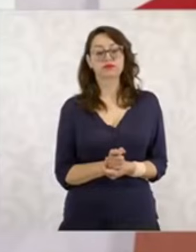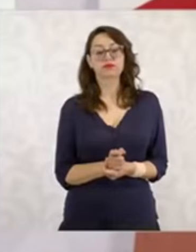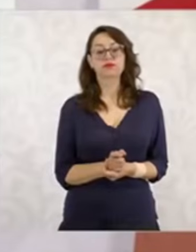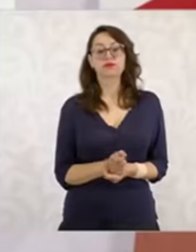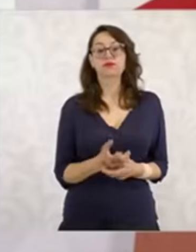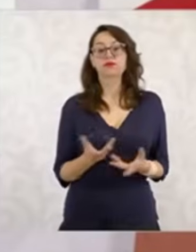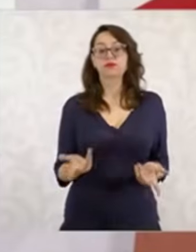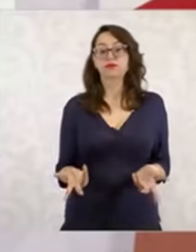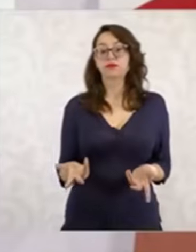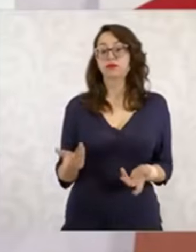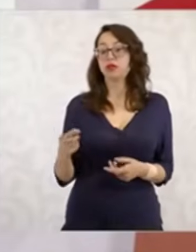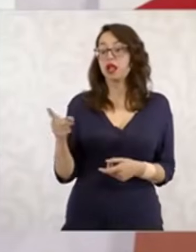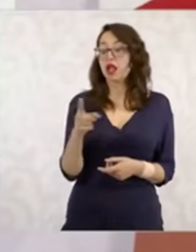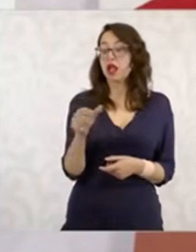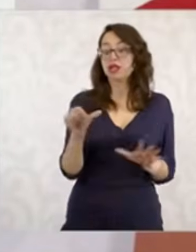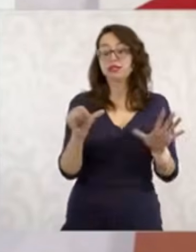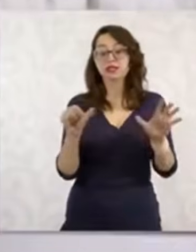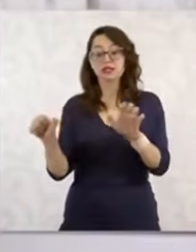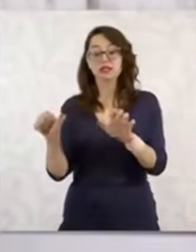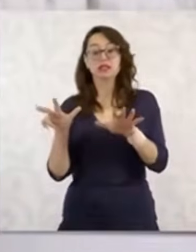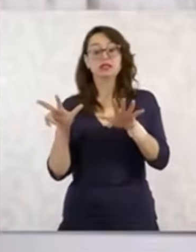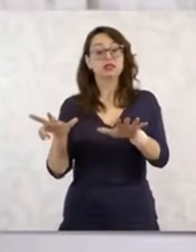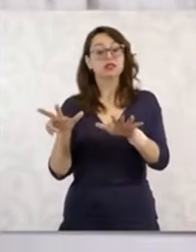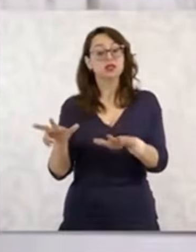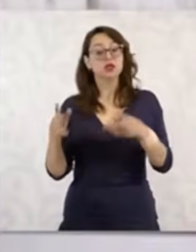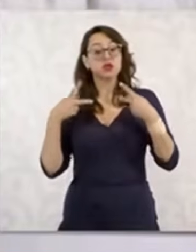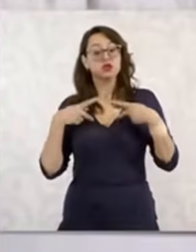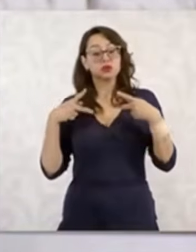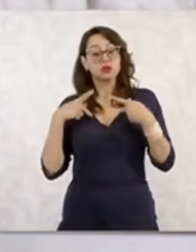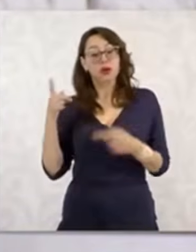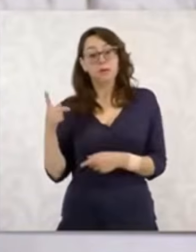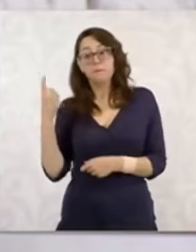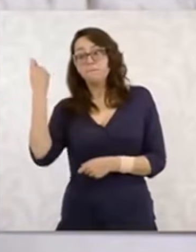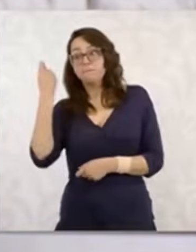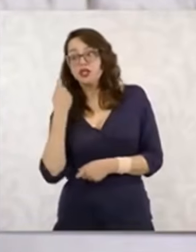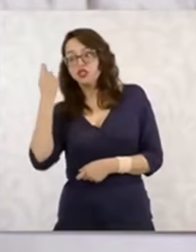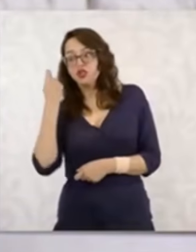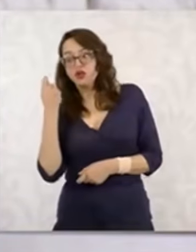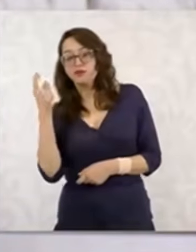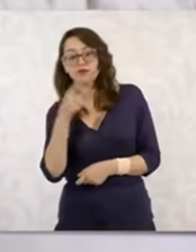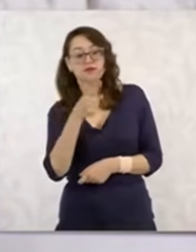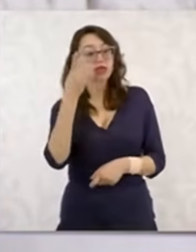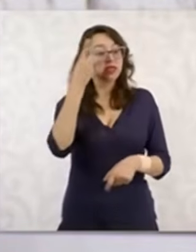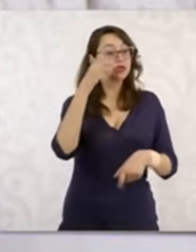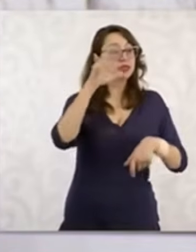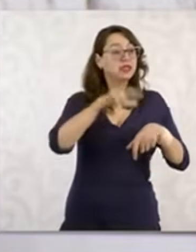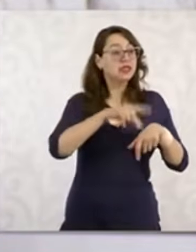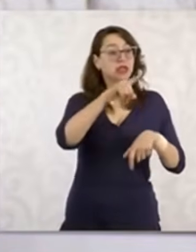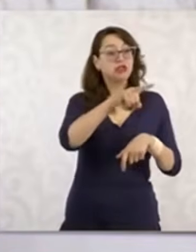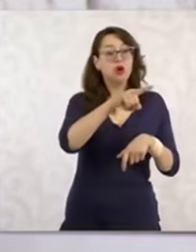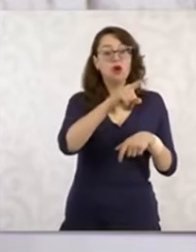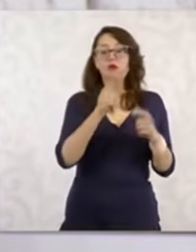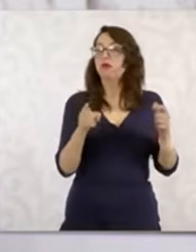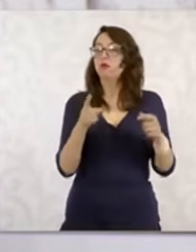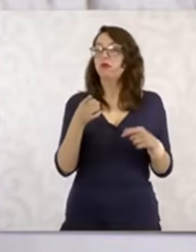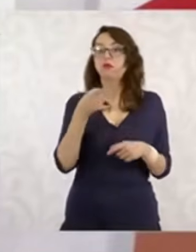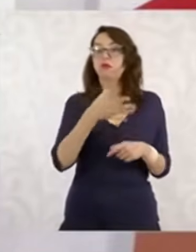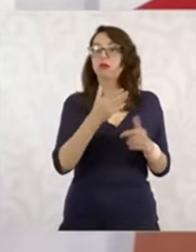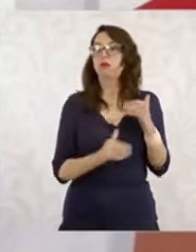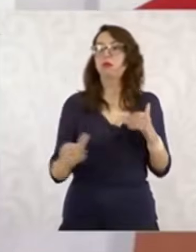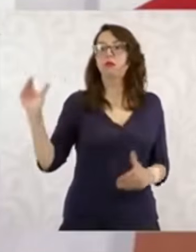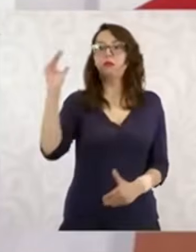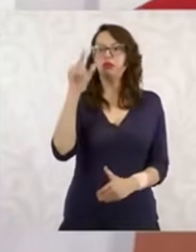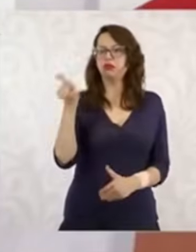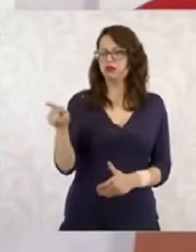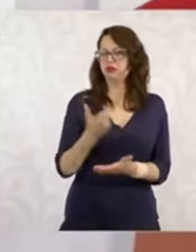O sea, hay 618 personas que su pensión es por encima de las de los directores generales, o sea, no corresponde a su